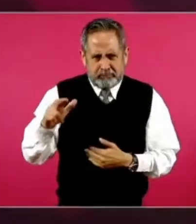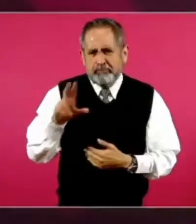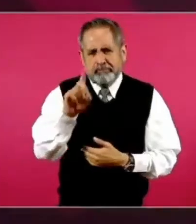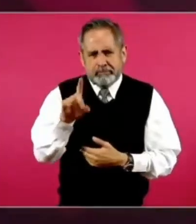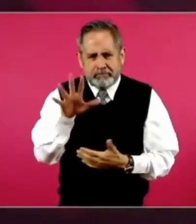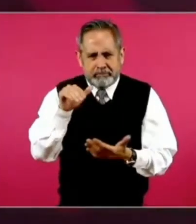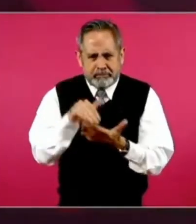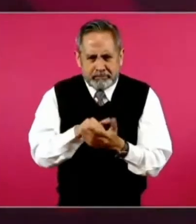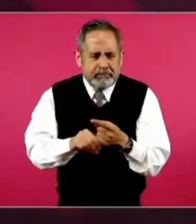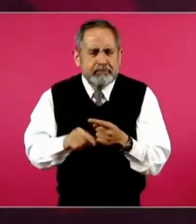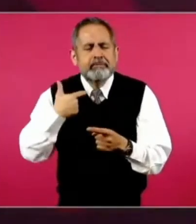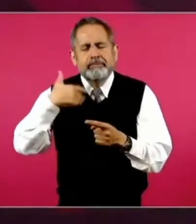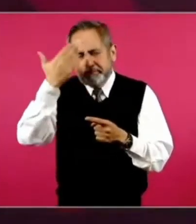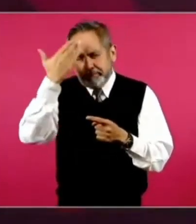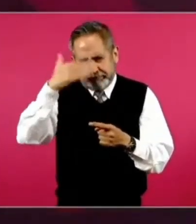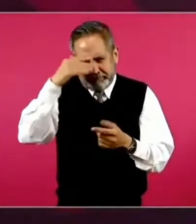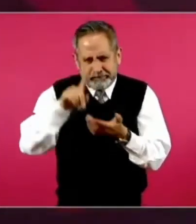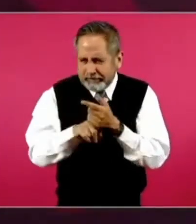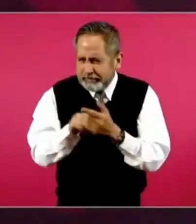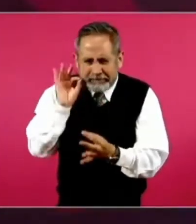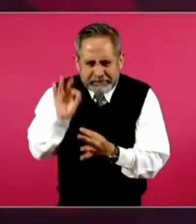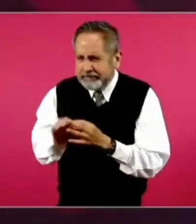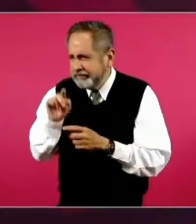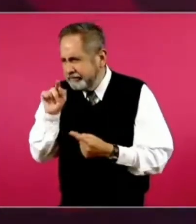exactamente, ¿sí?,